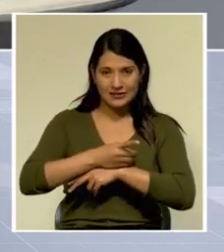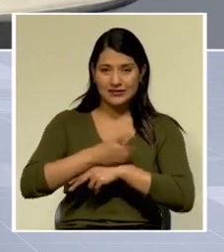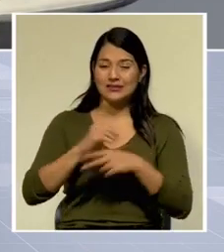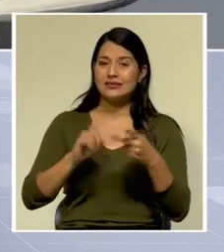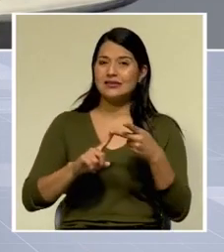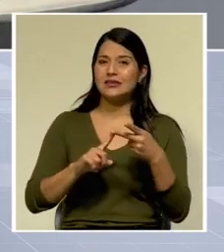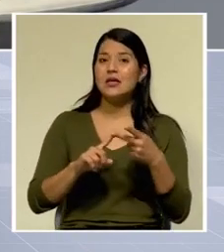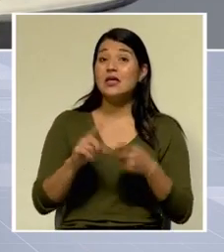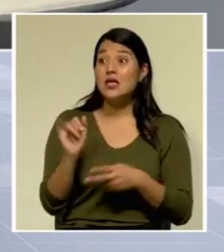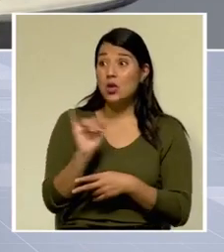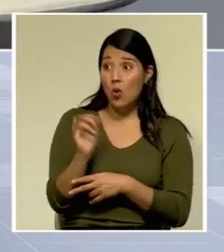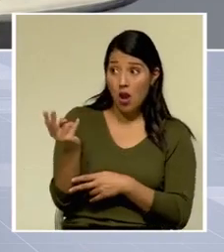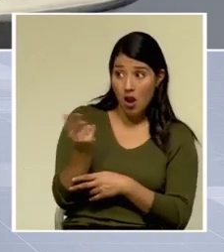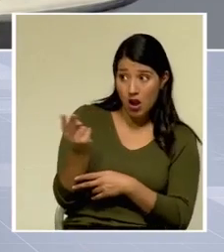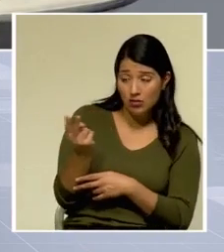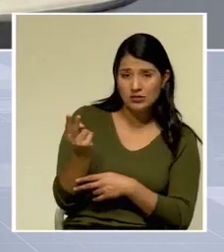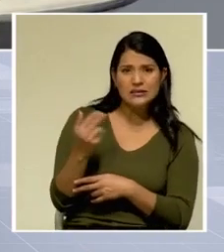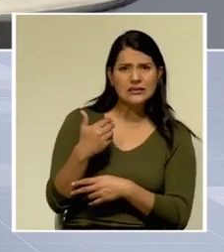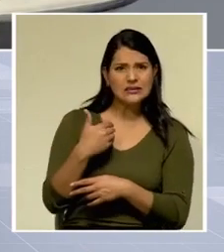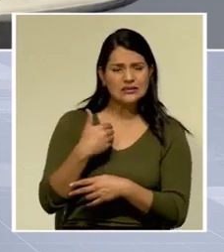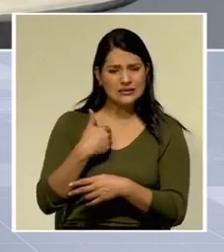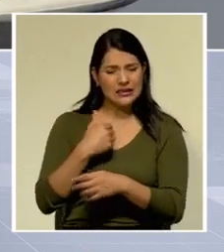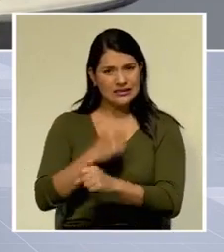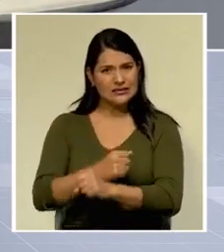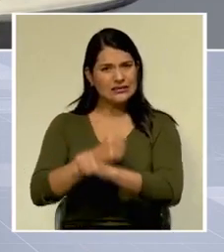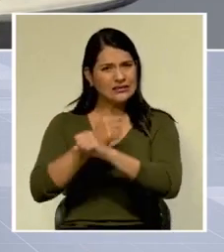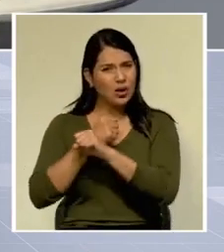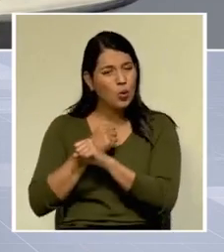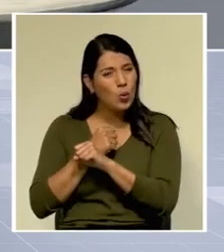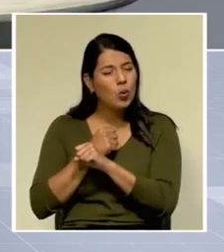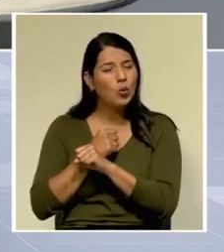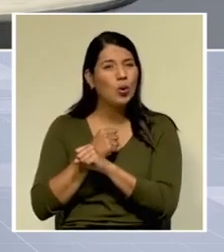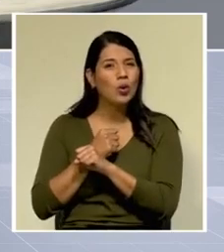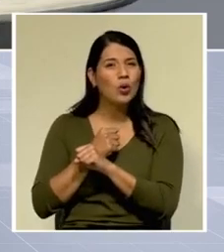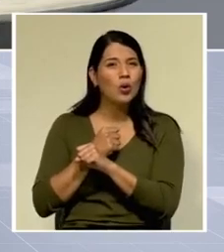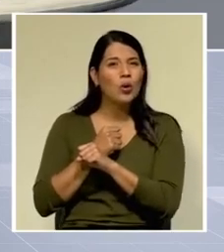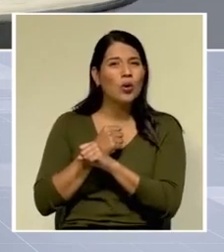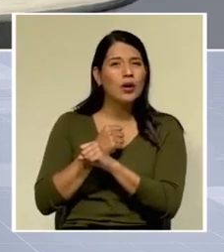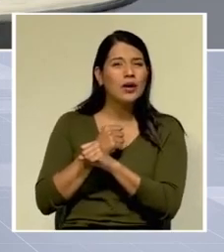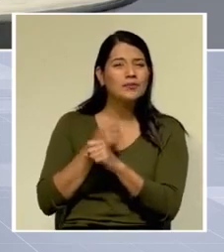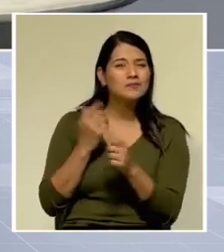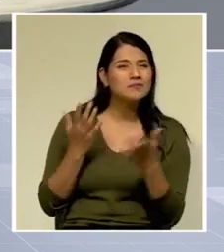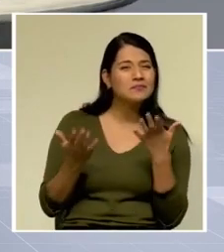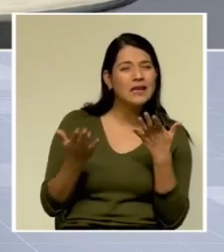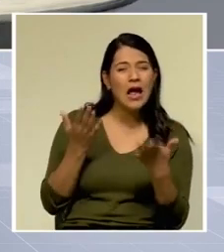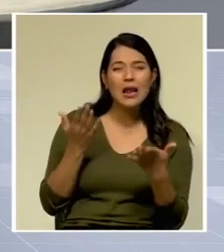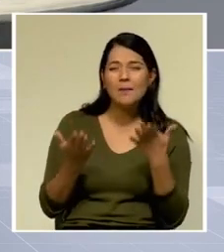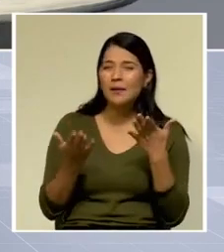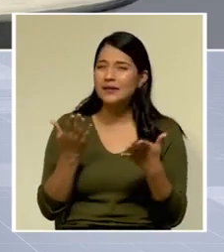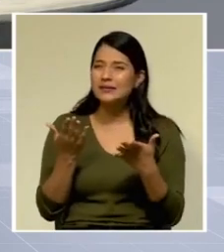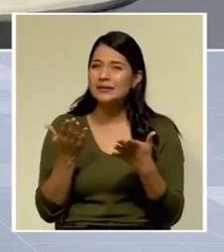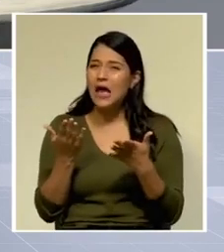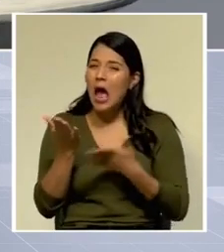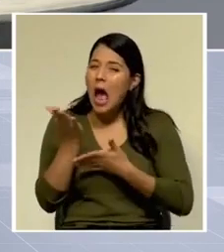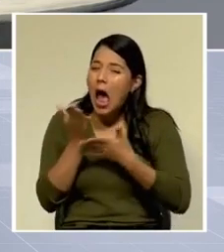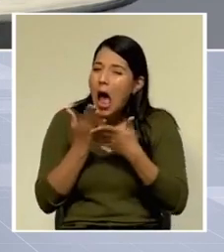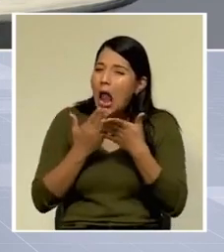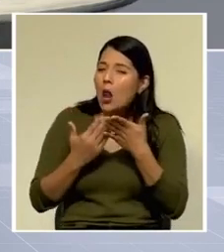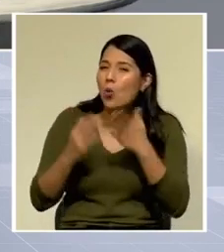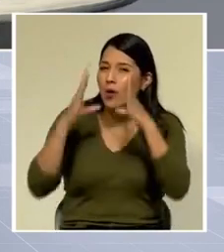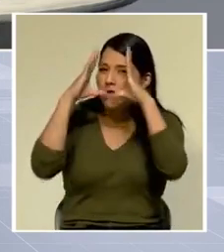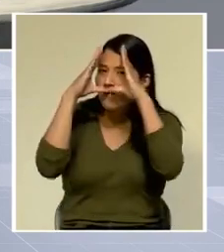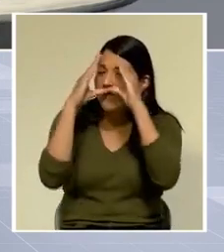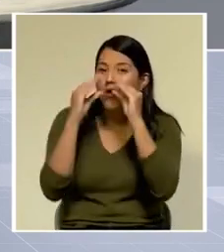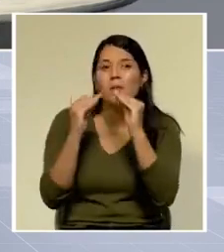totalmente convencidos de que algo se estará, digamos, dejando de leer por imposibilidad,